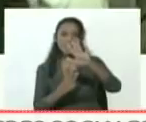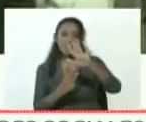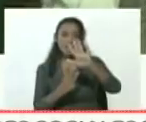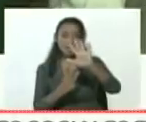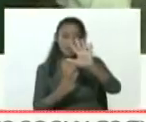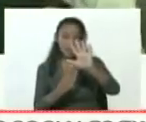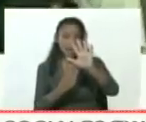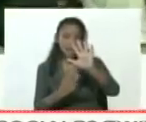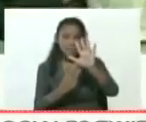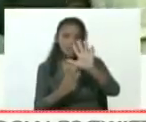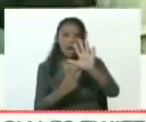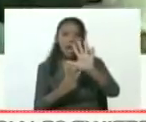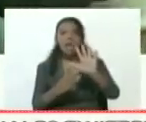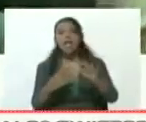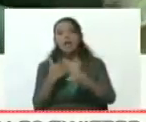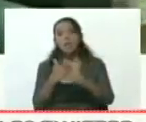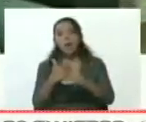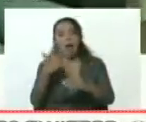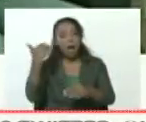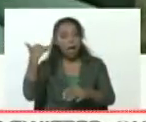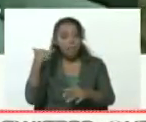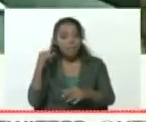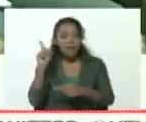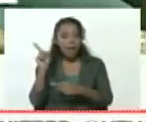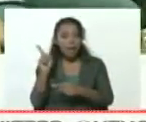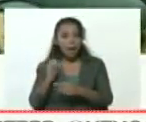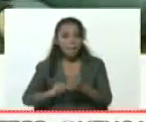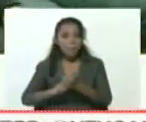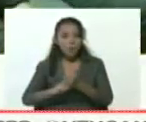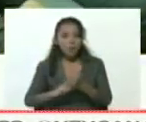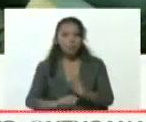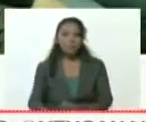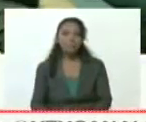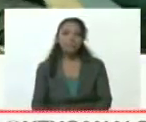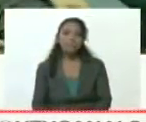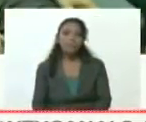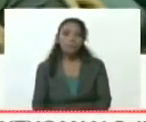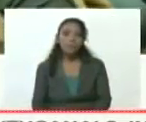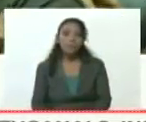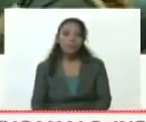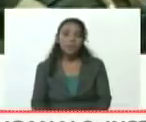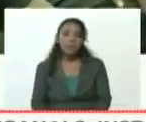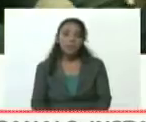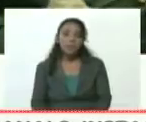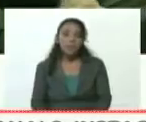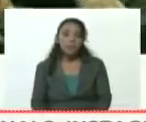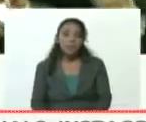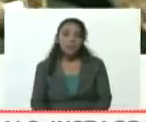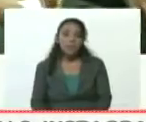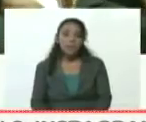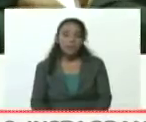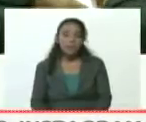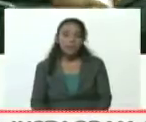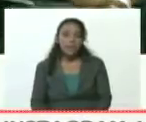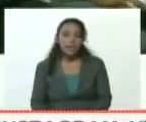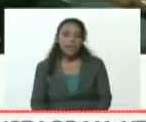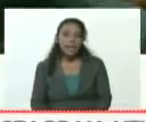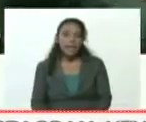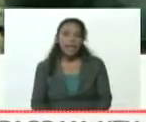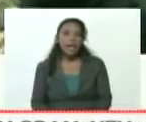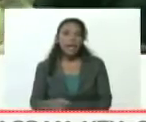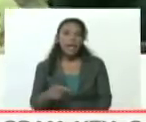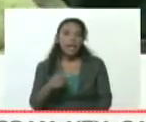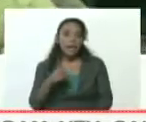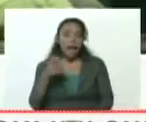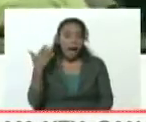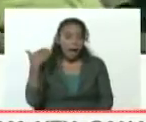apellido Lameda Hernández, que era el que estaba por parte de la Fuerza Armada